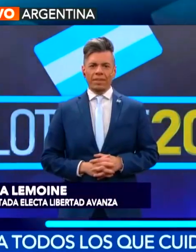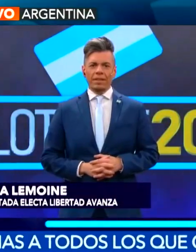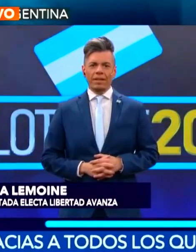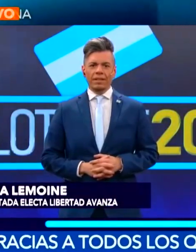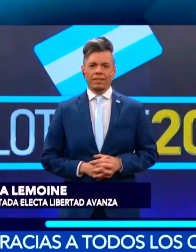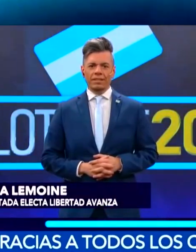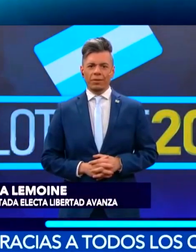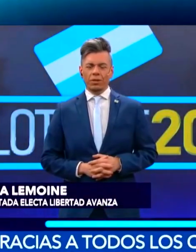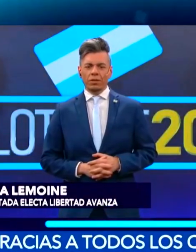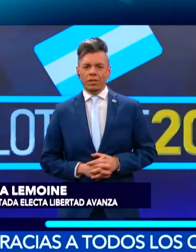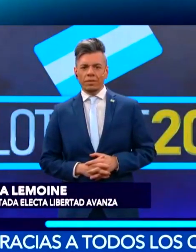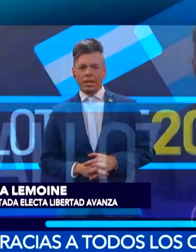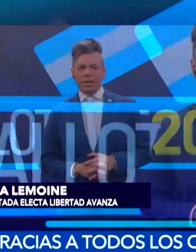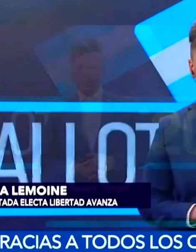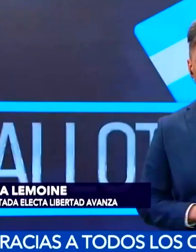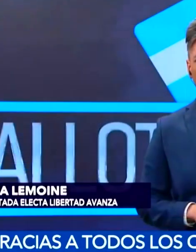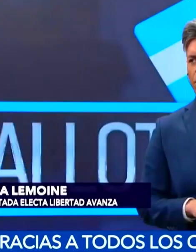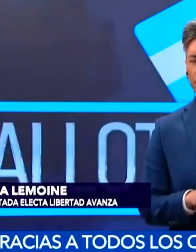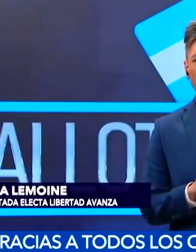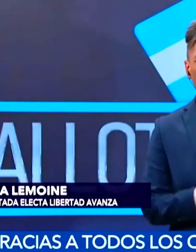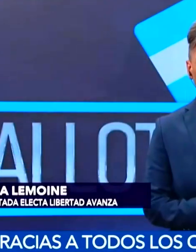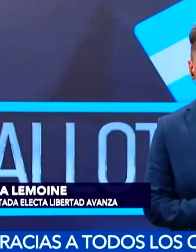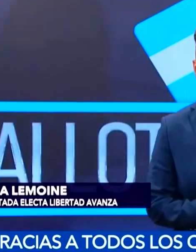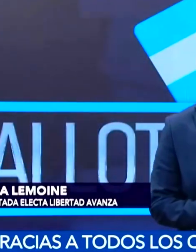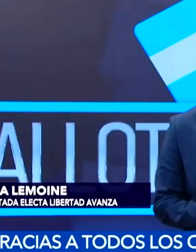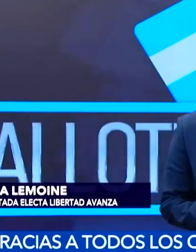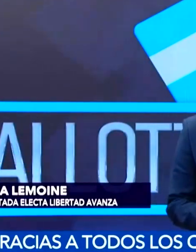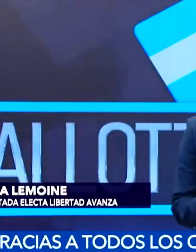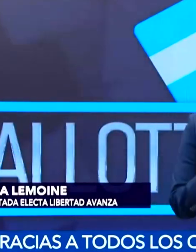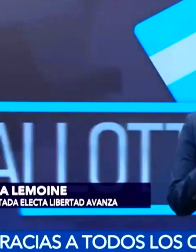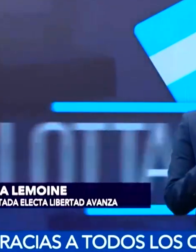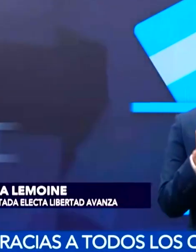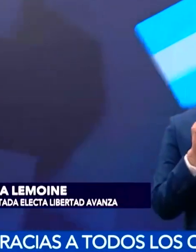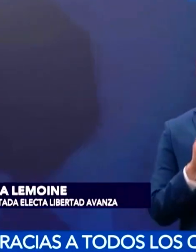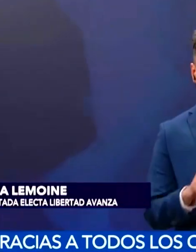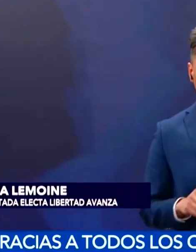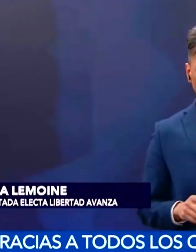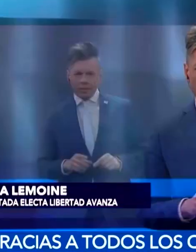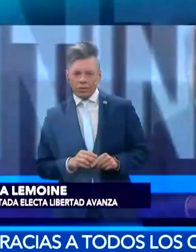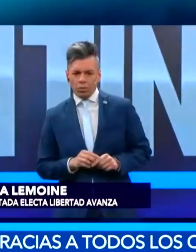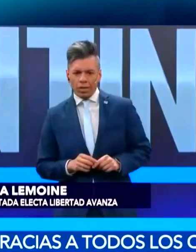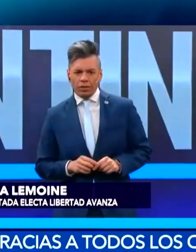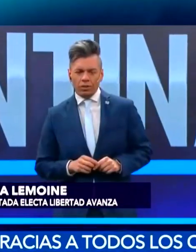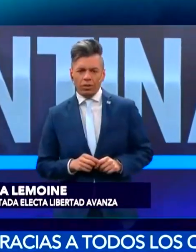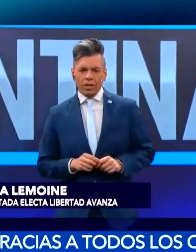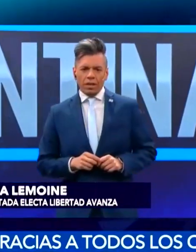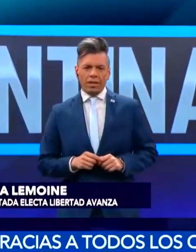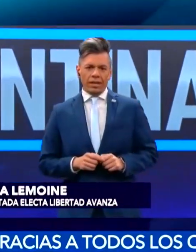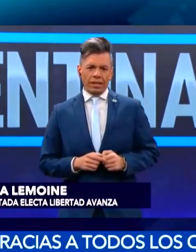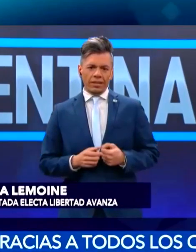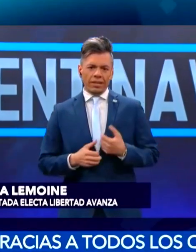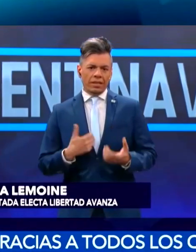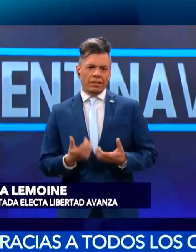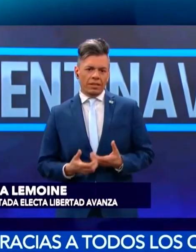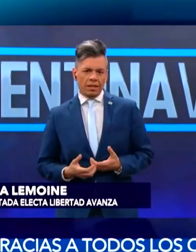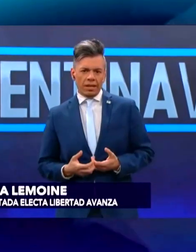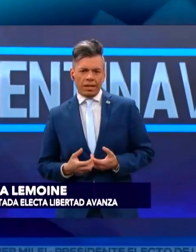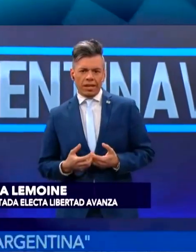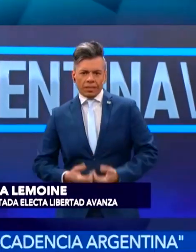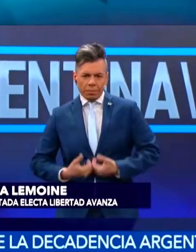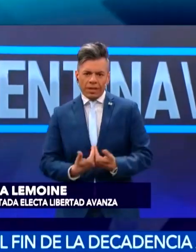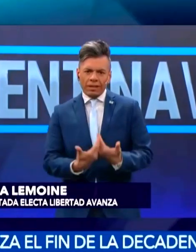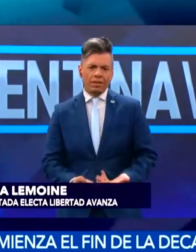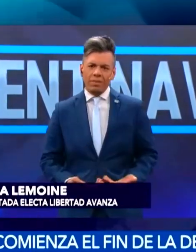Muy bien, bien, muy bien. Estaba escuchando atentamente a Lilia y te quiero hacer una pregunta. Lilia, ¿cómo te va? Me pareció interesante lo que dijiste hace un rato de sentir